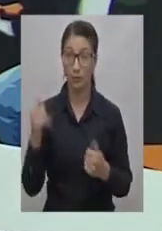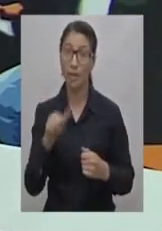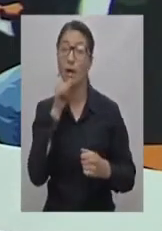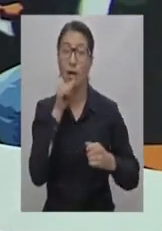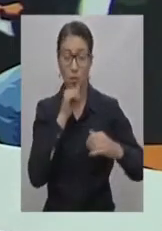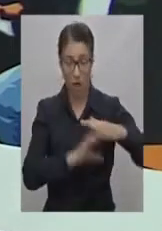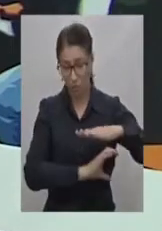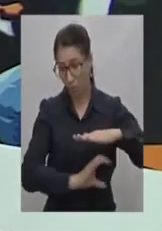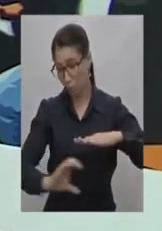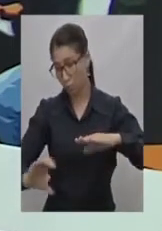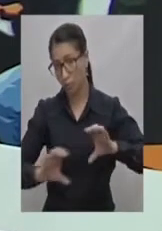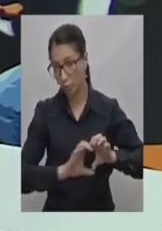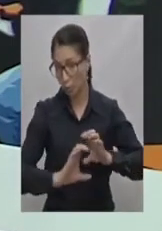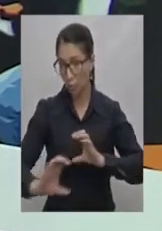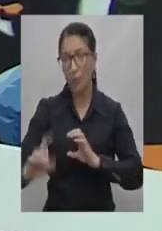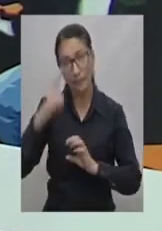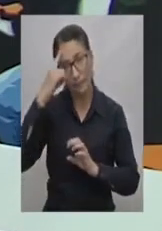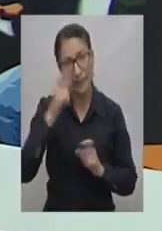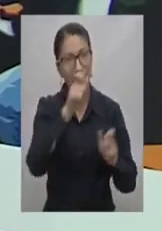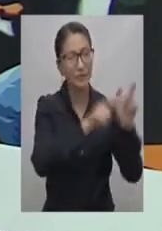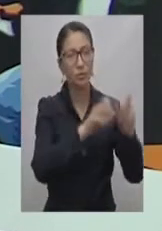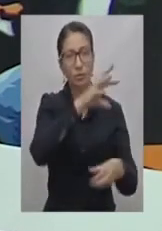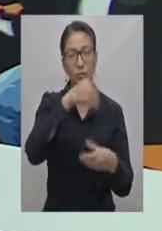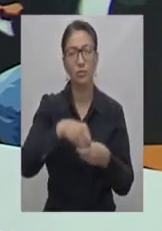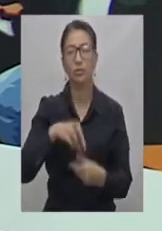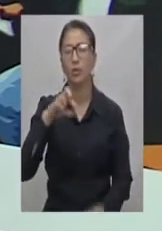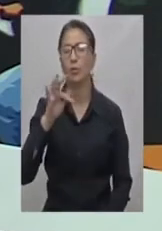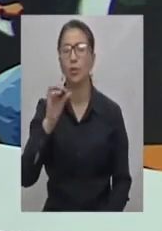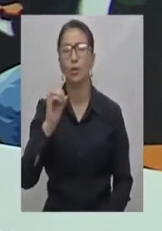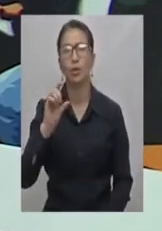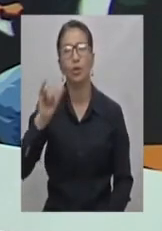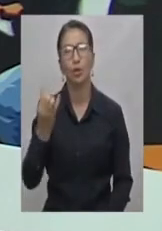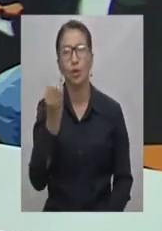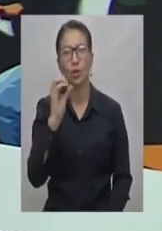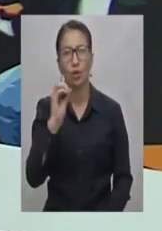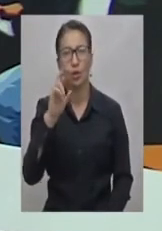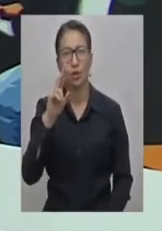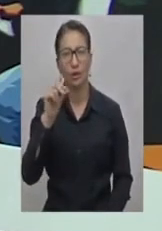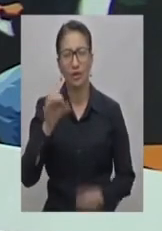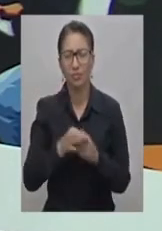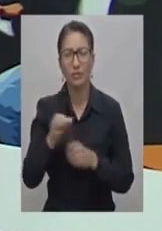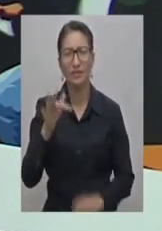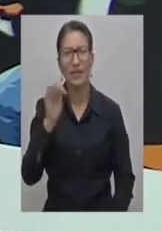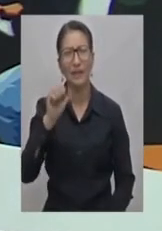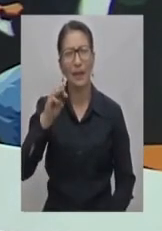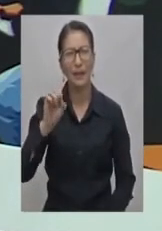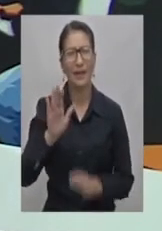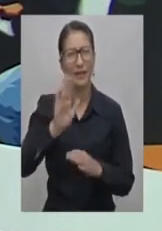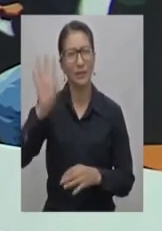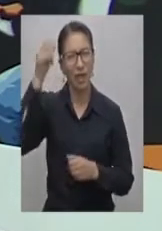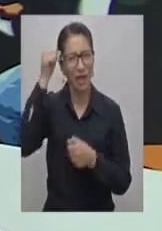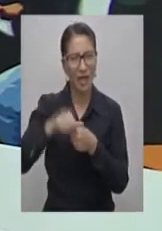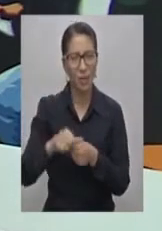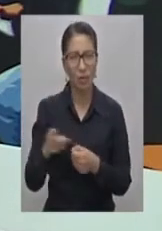constituirse en un proyecto de desarrollo urbanístico para los habitantes de Puerto Jordán, jurisdicción del municipio de Tame, en el